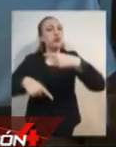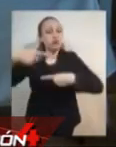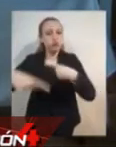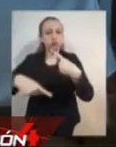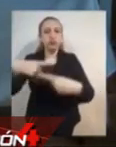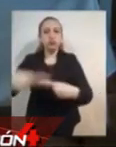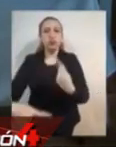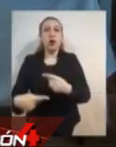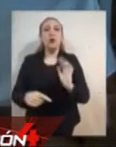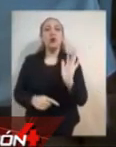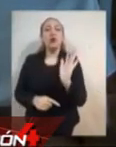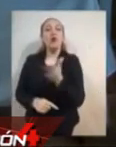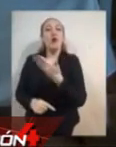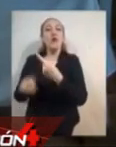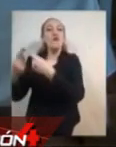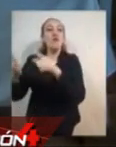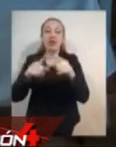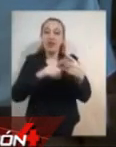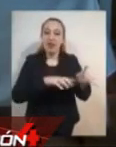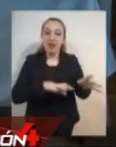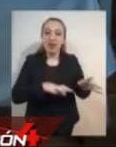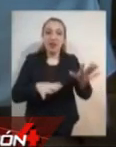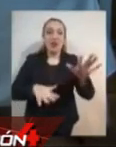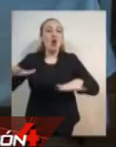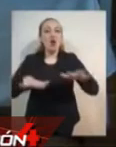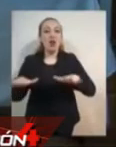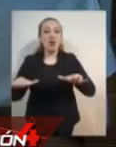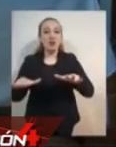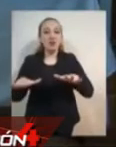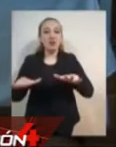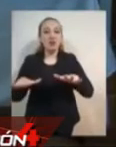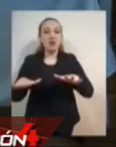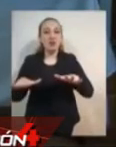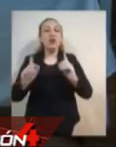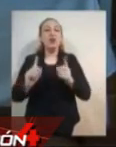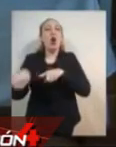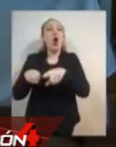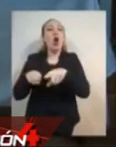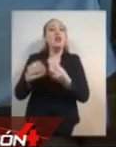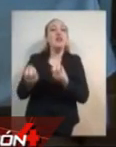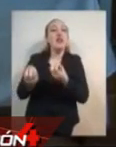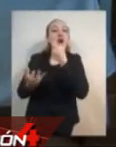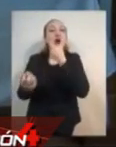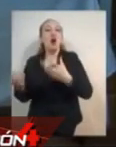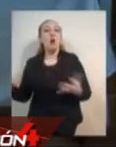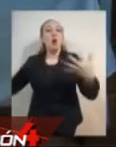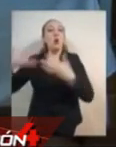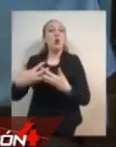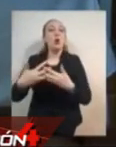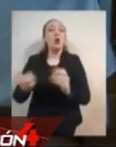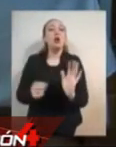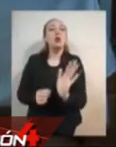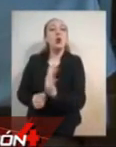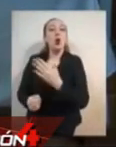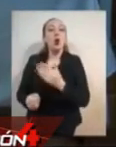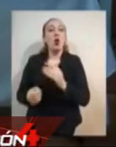por parte de los distintos organismos del Estado. La coordinación en la intervención territorial